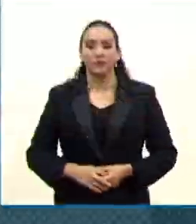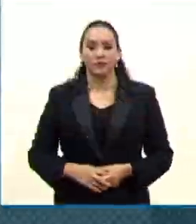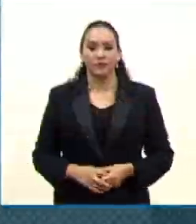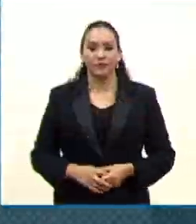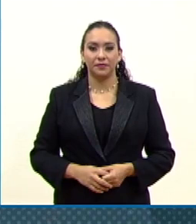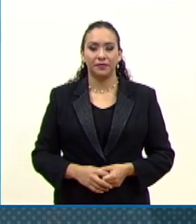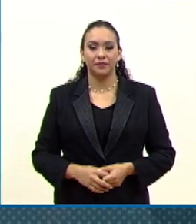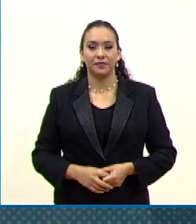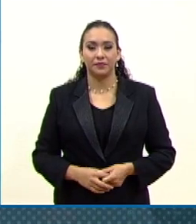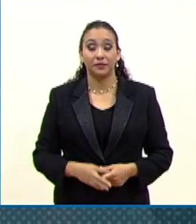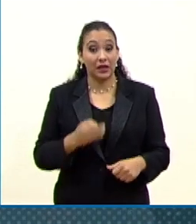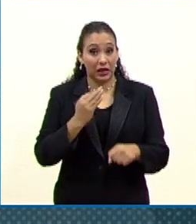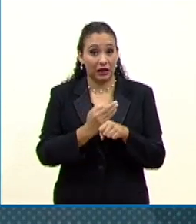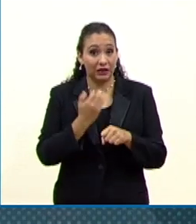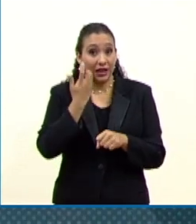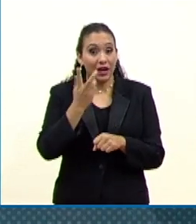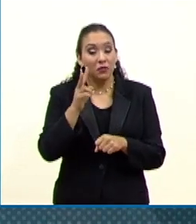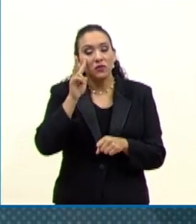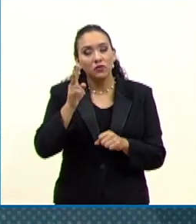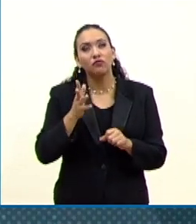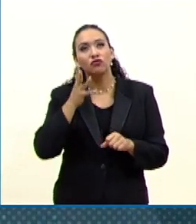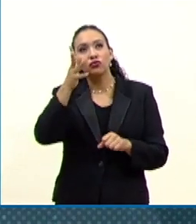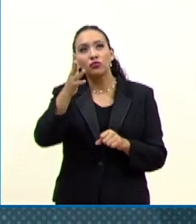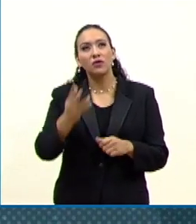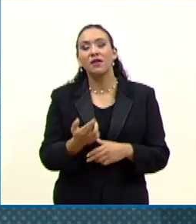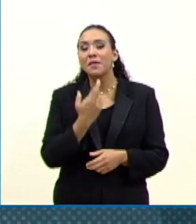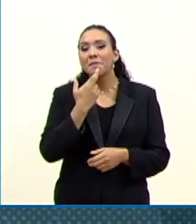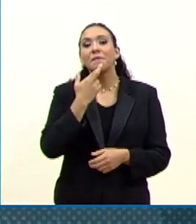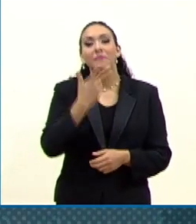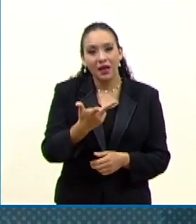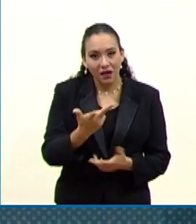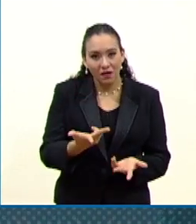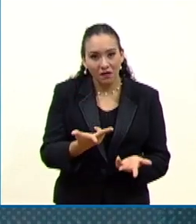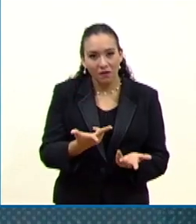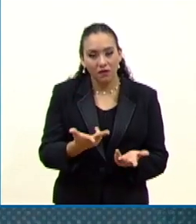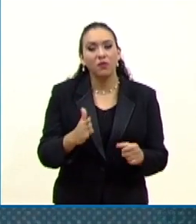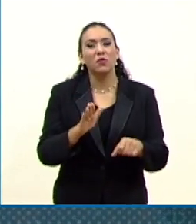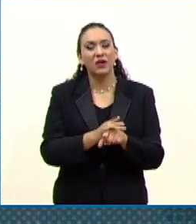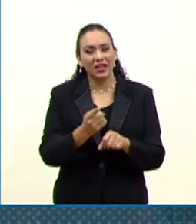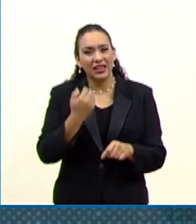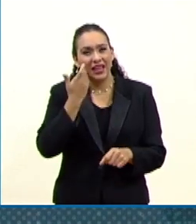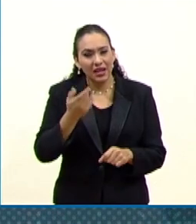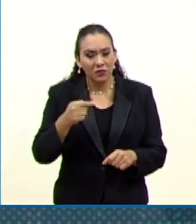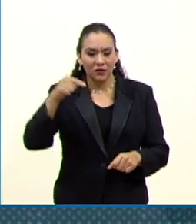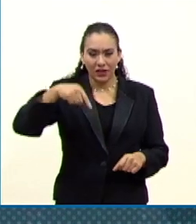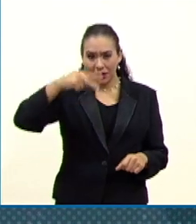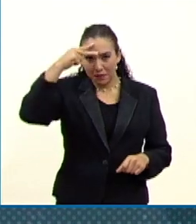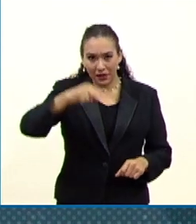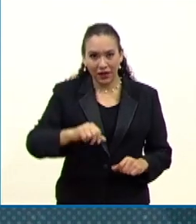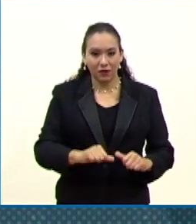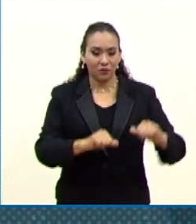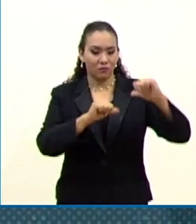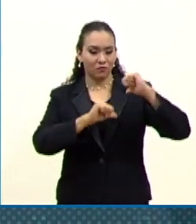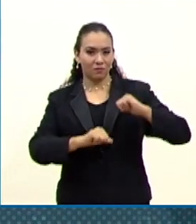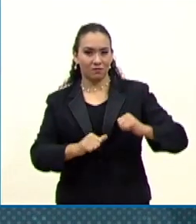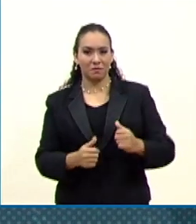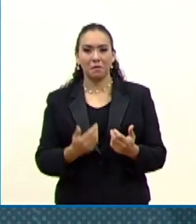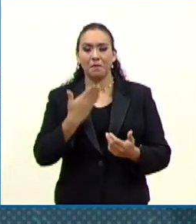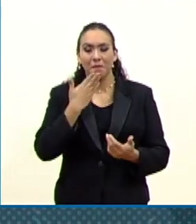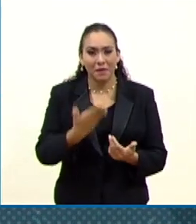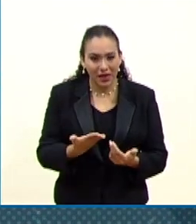Para poder ver un nuevo amanecer en donde la serenidad, en donde el diálogo, en donde la